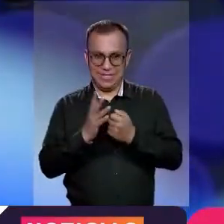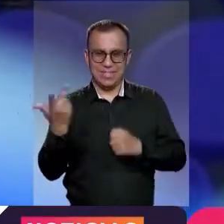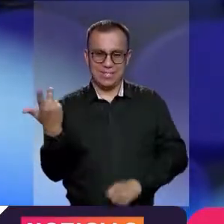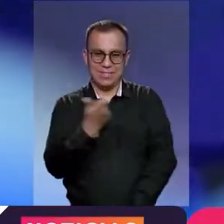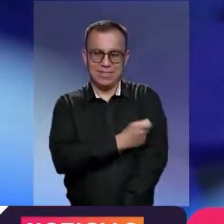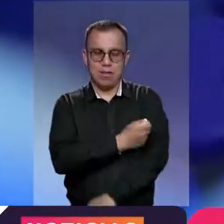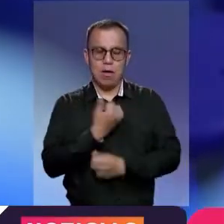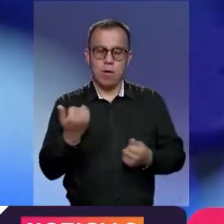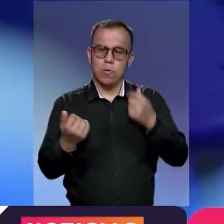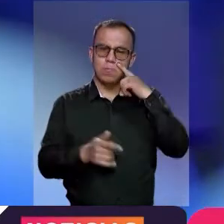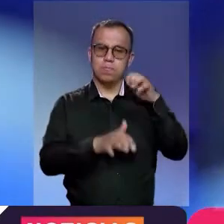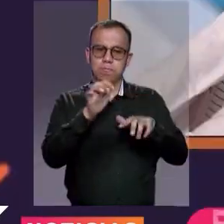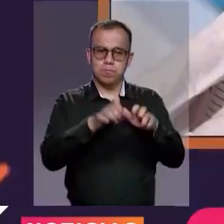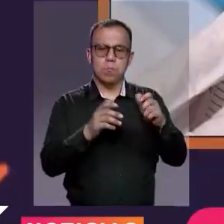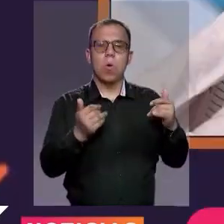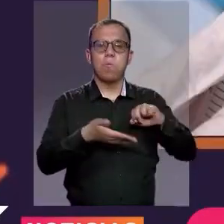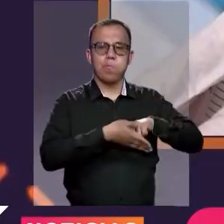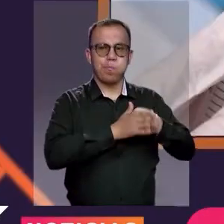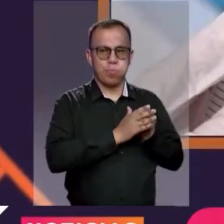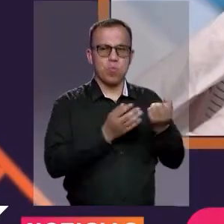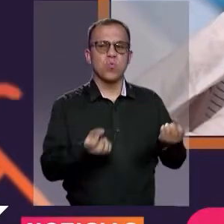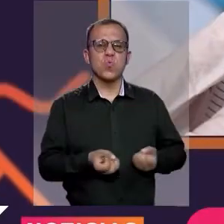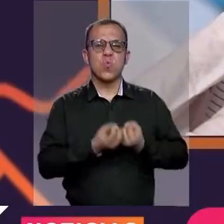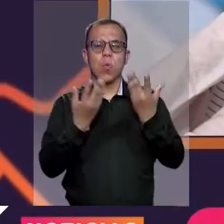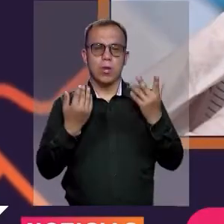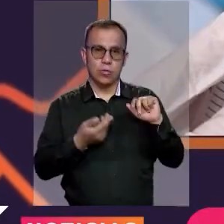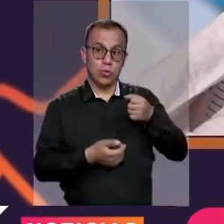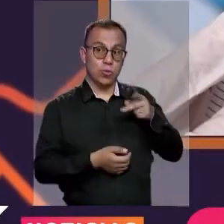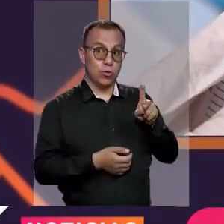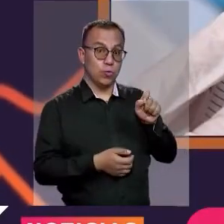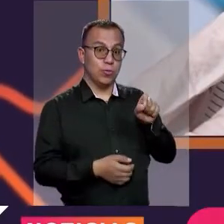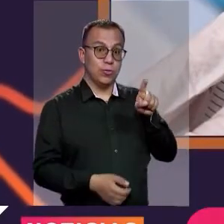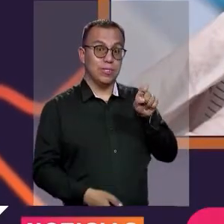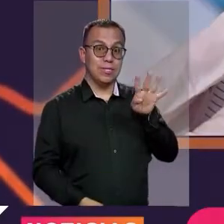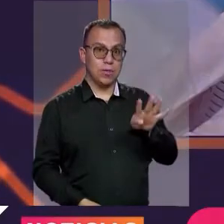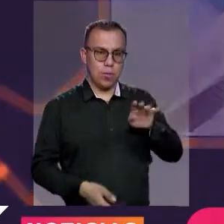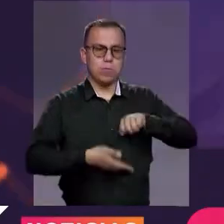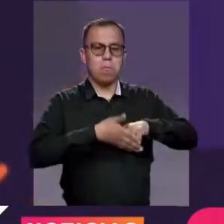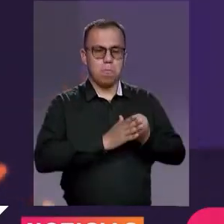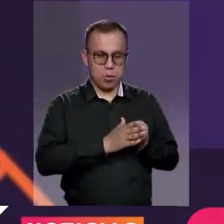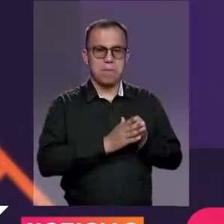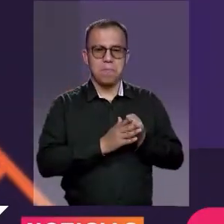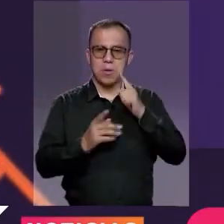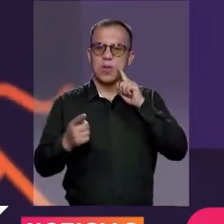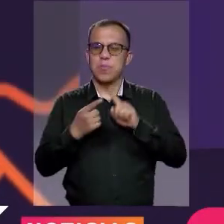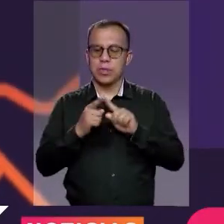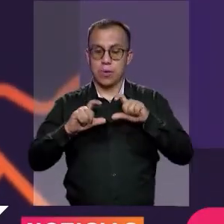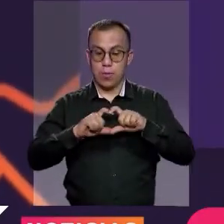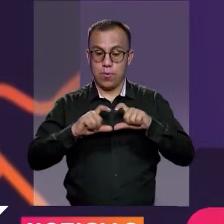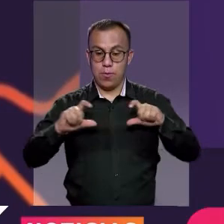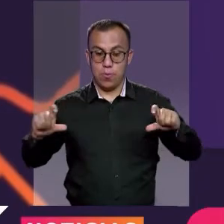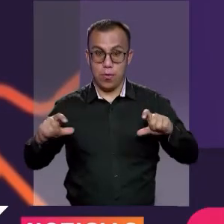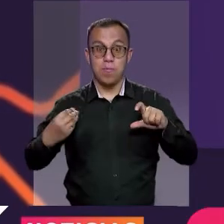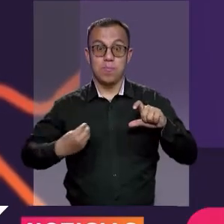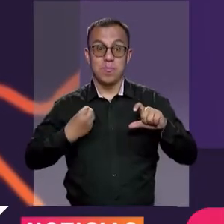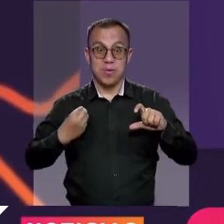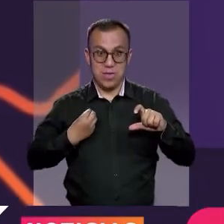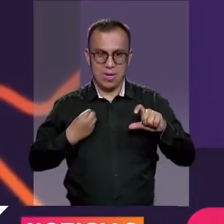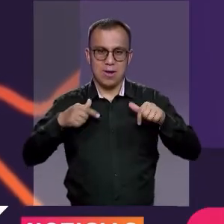Salud determinó dejar una reserva del 12,64%. Para lograr la inmunidad de rebaño, de los